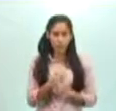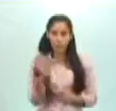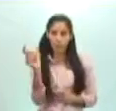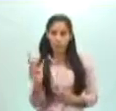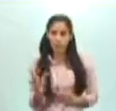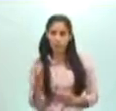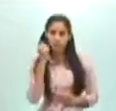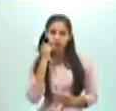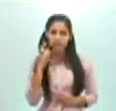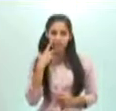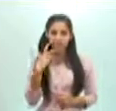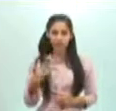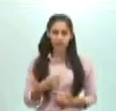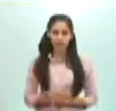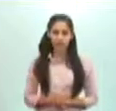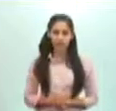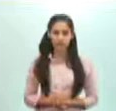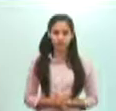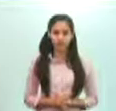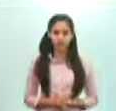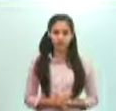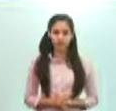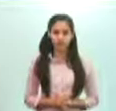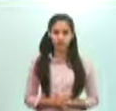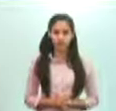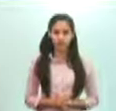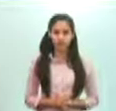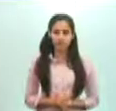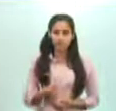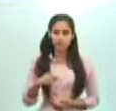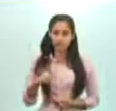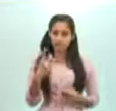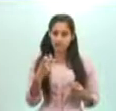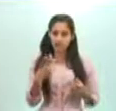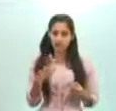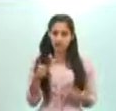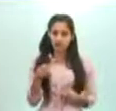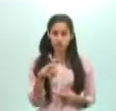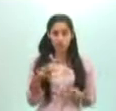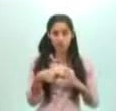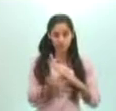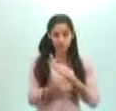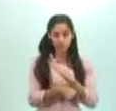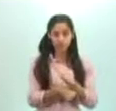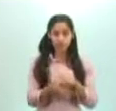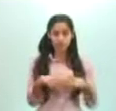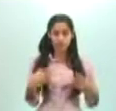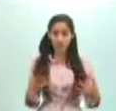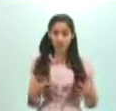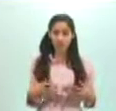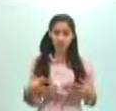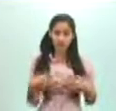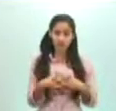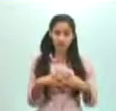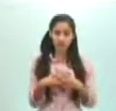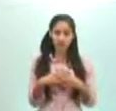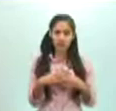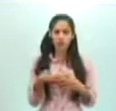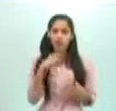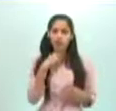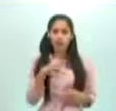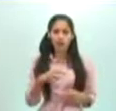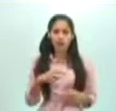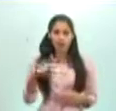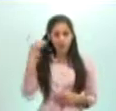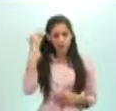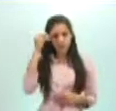más importantes. Es necesario que ustedes profundicen sobre todo en las concepciones políticas